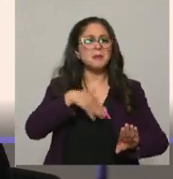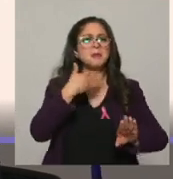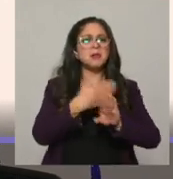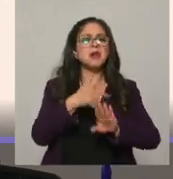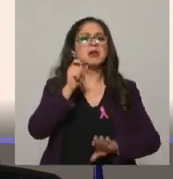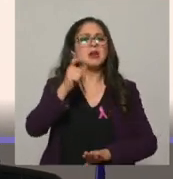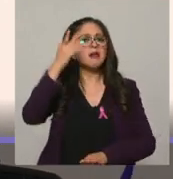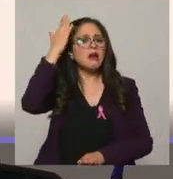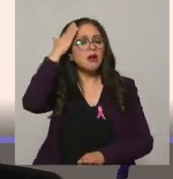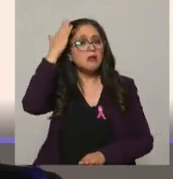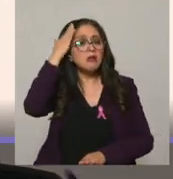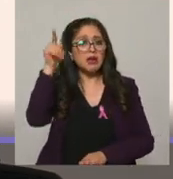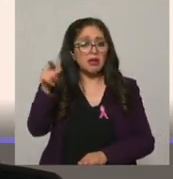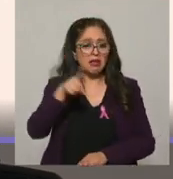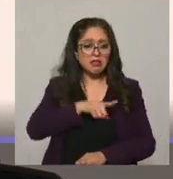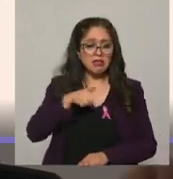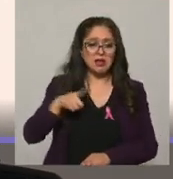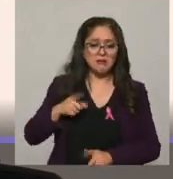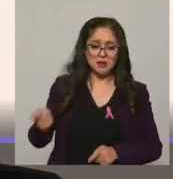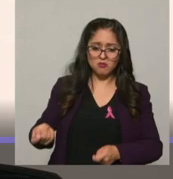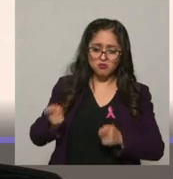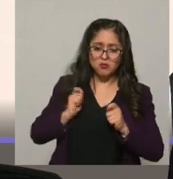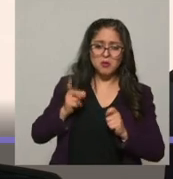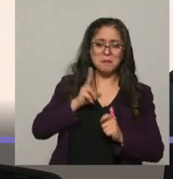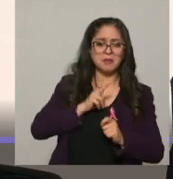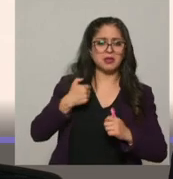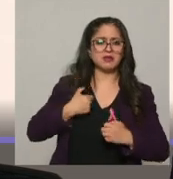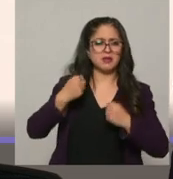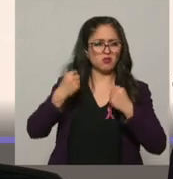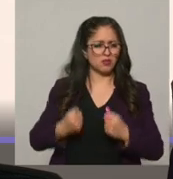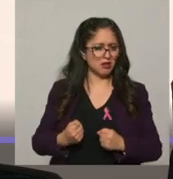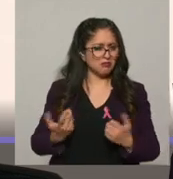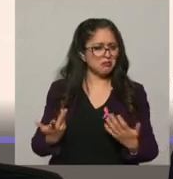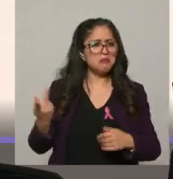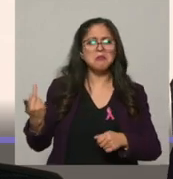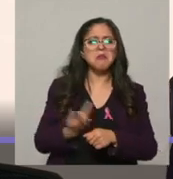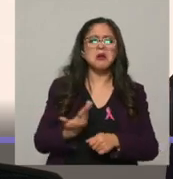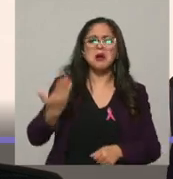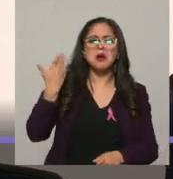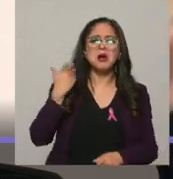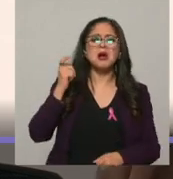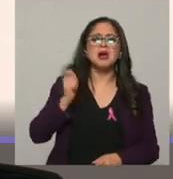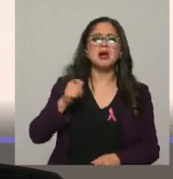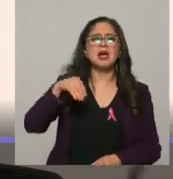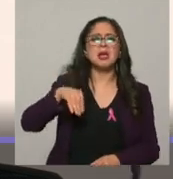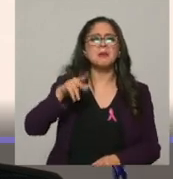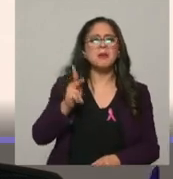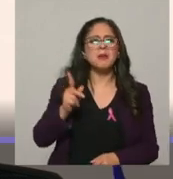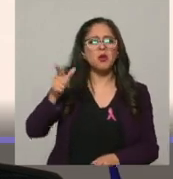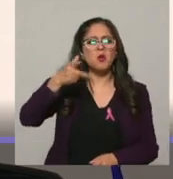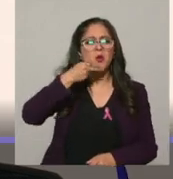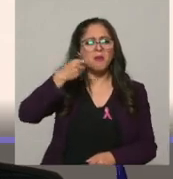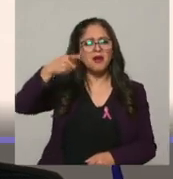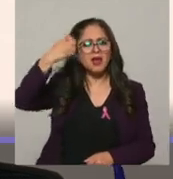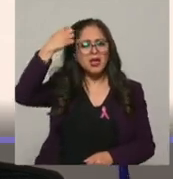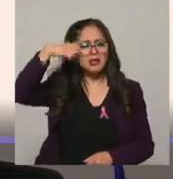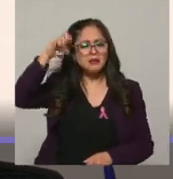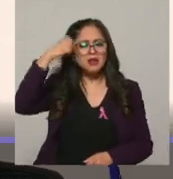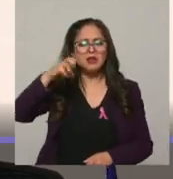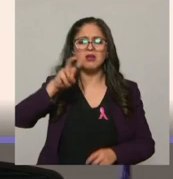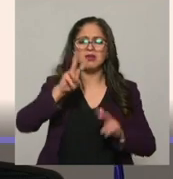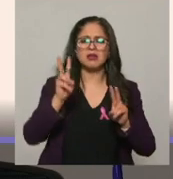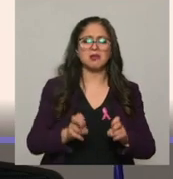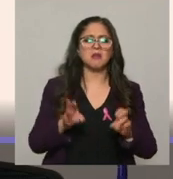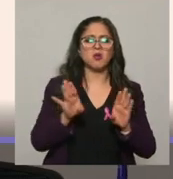que deberían garantizar nuestra seguridad. Sí. ¿Qué pasa? Hace un año, me parece, se habló del MP especializado en casos